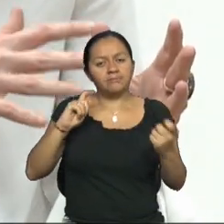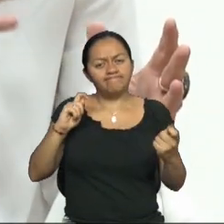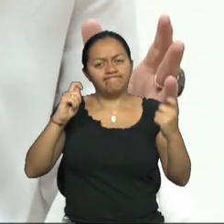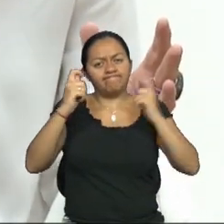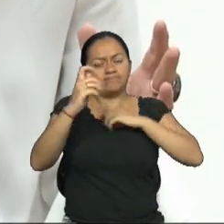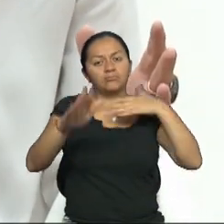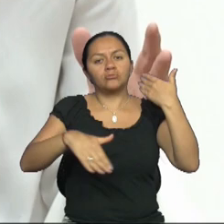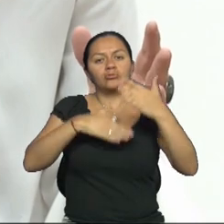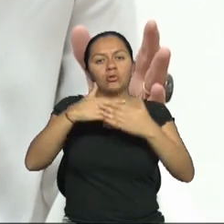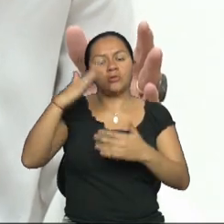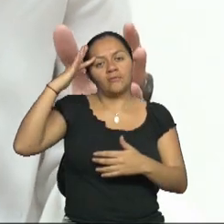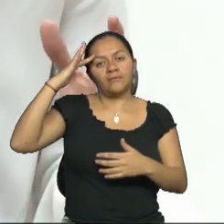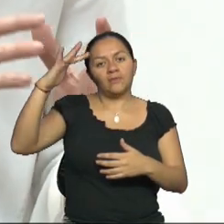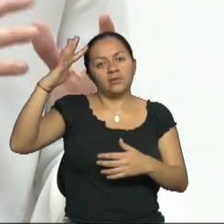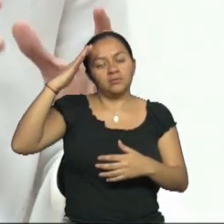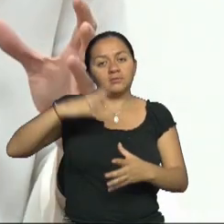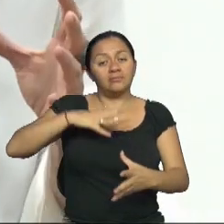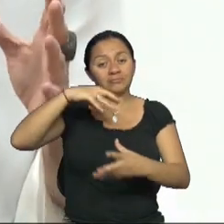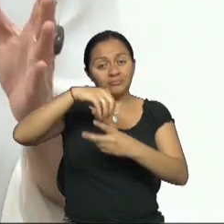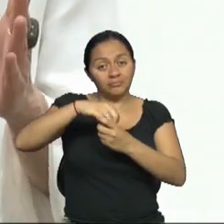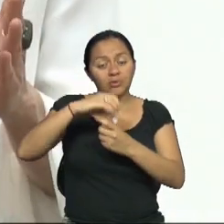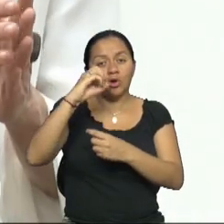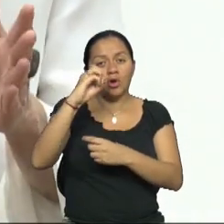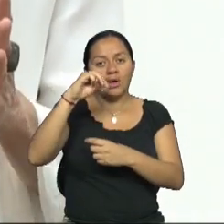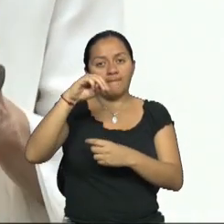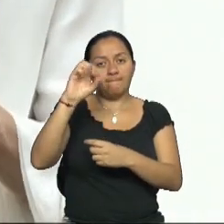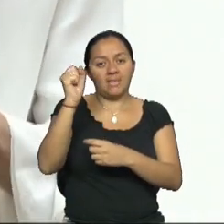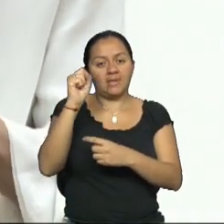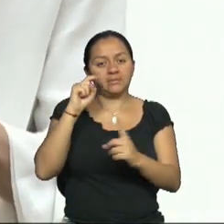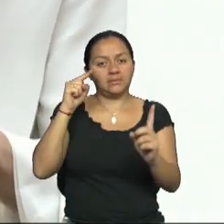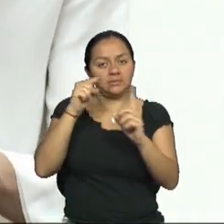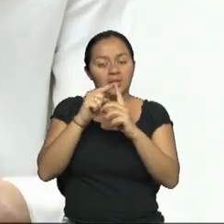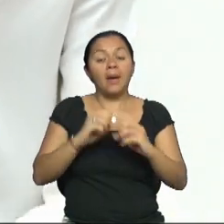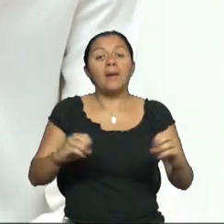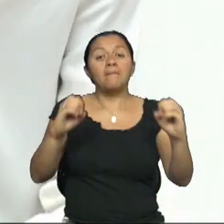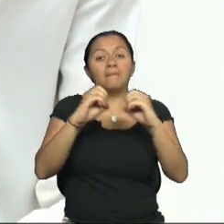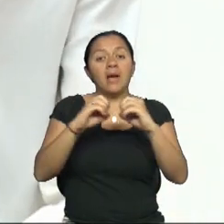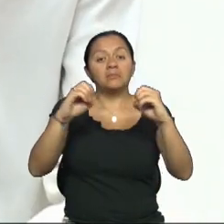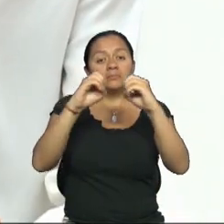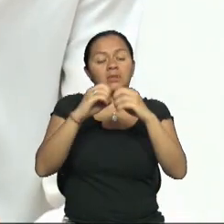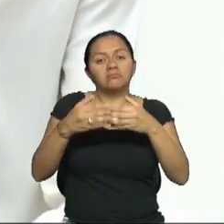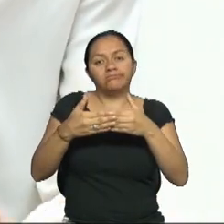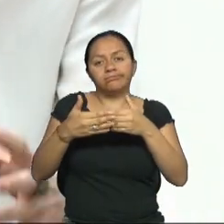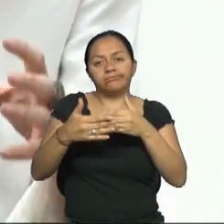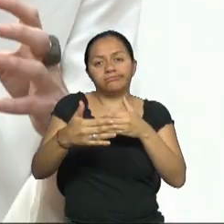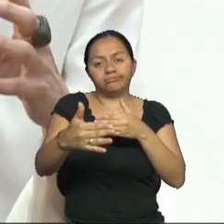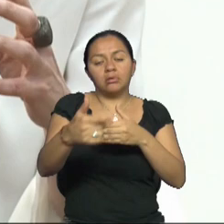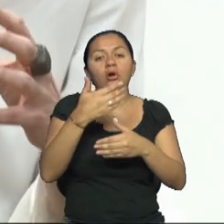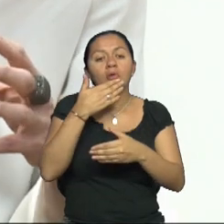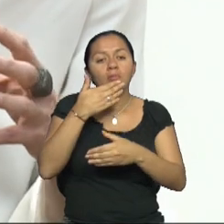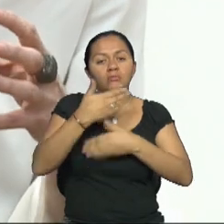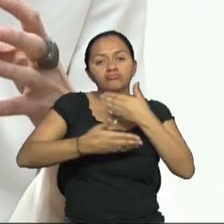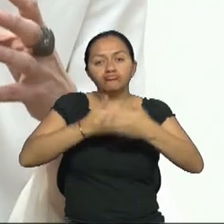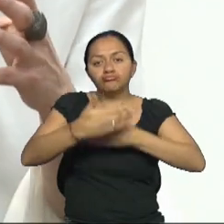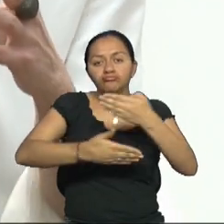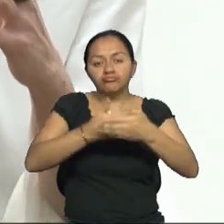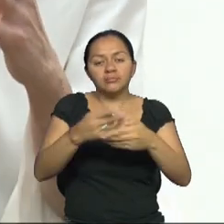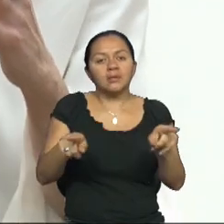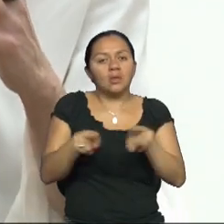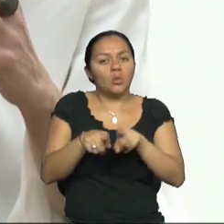en el pensamiento de la Organización Mundial de la Salud, donde cada vez más se habló de